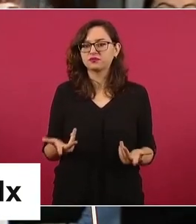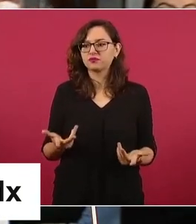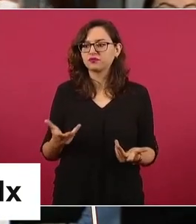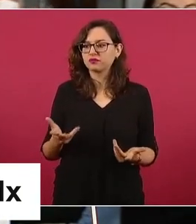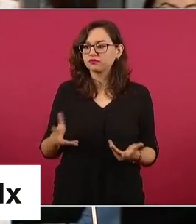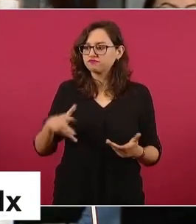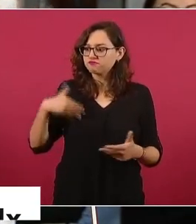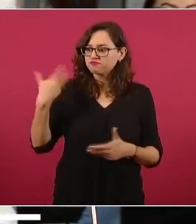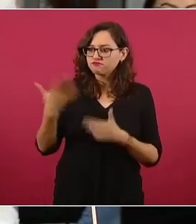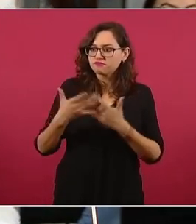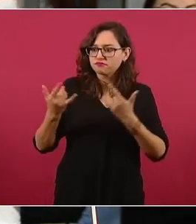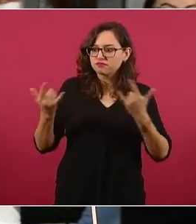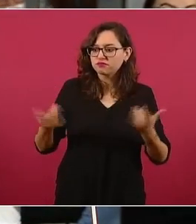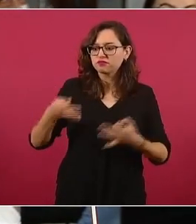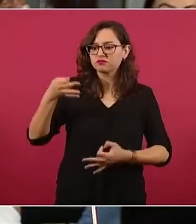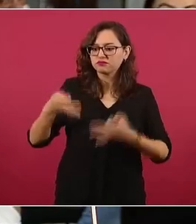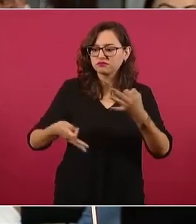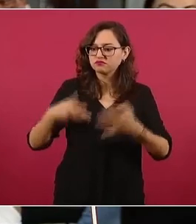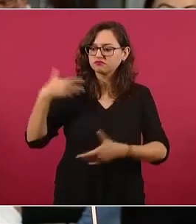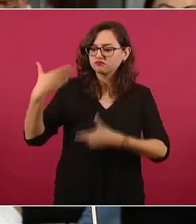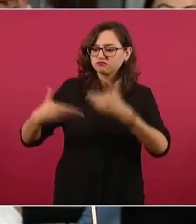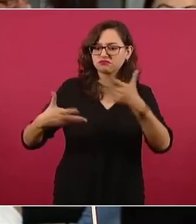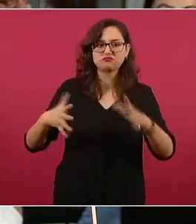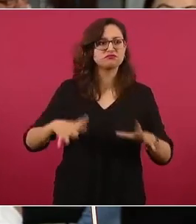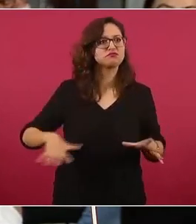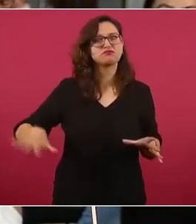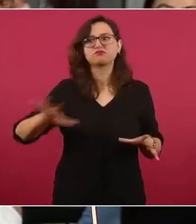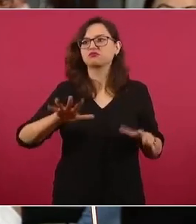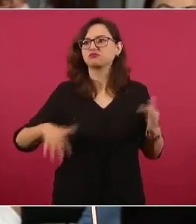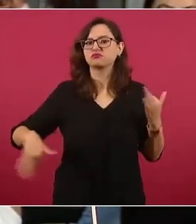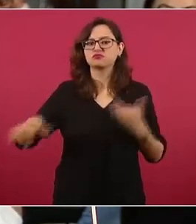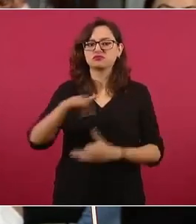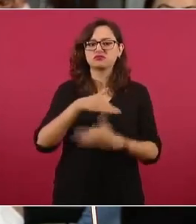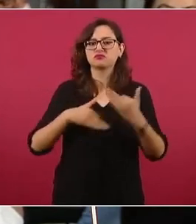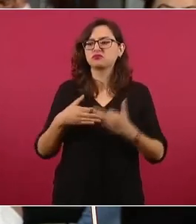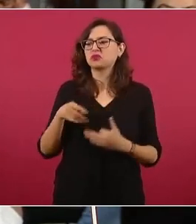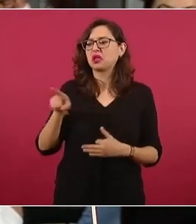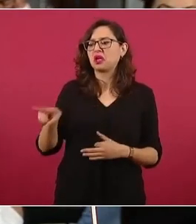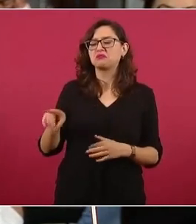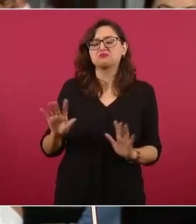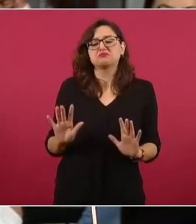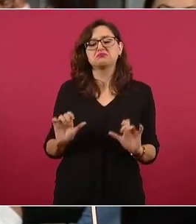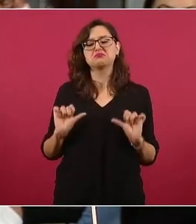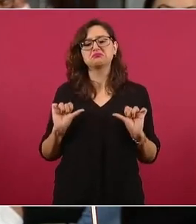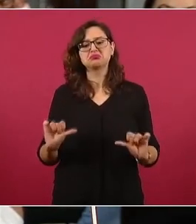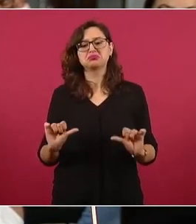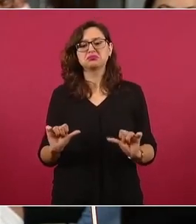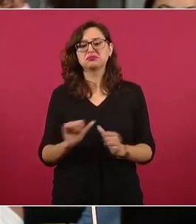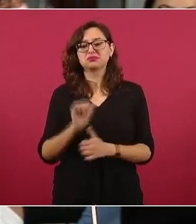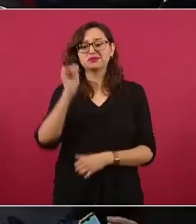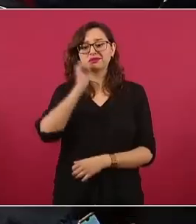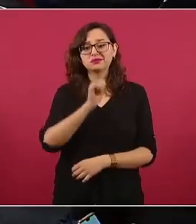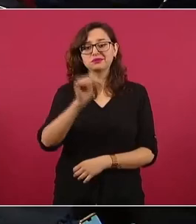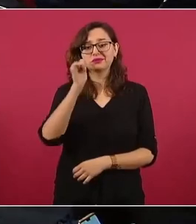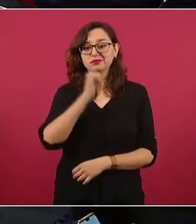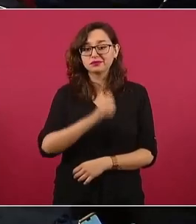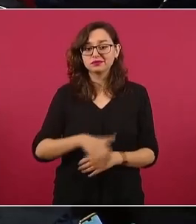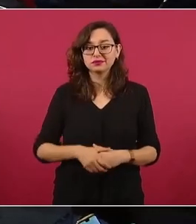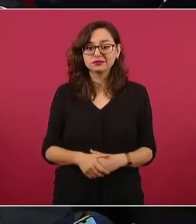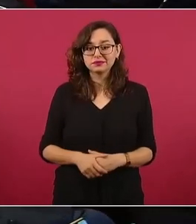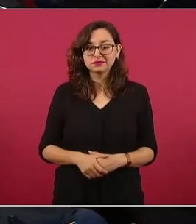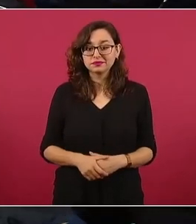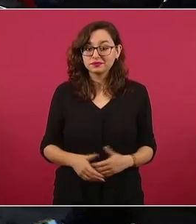la historia, y la historia con él, con ellos, con nosotros, con todos, siempre será impecable. Presidente,